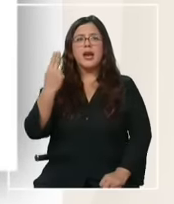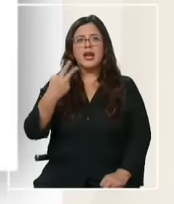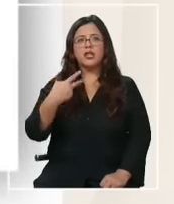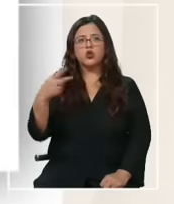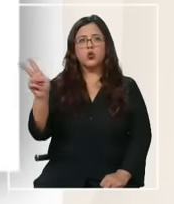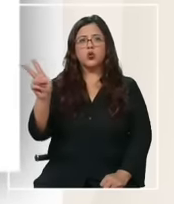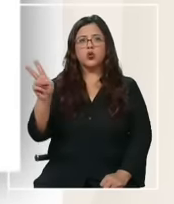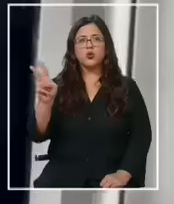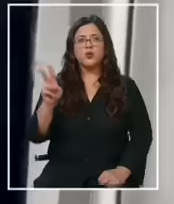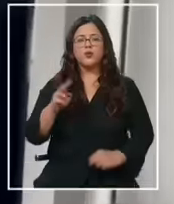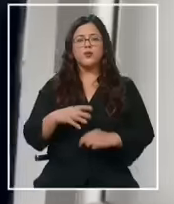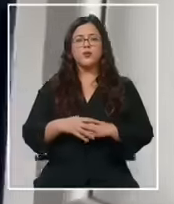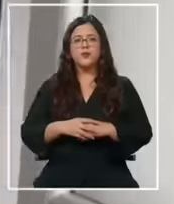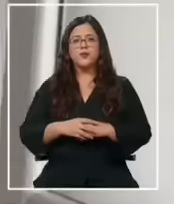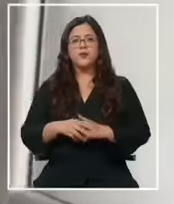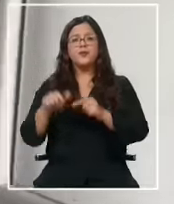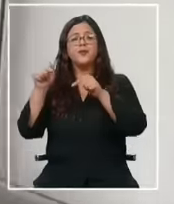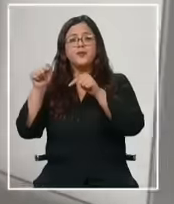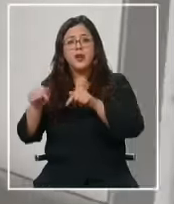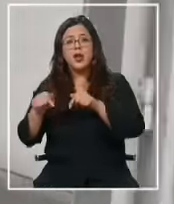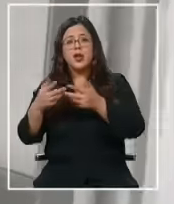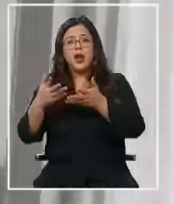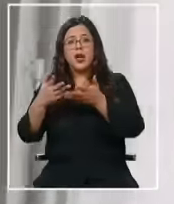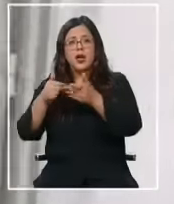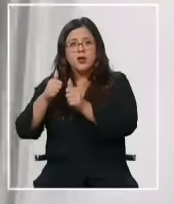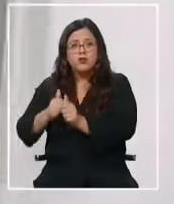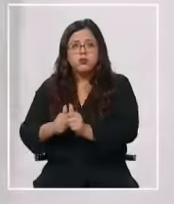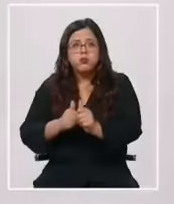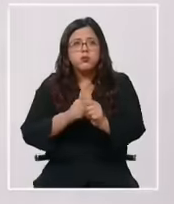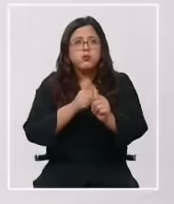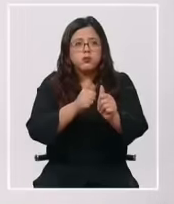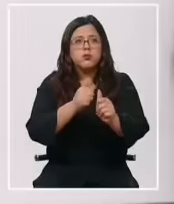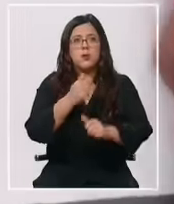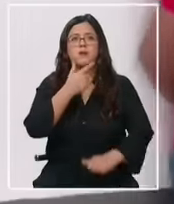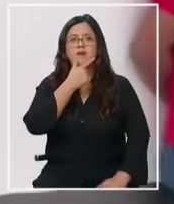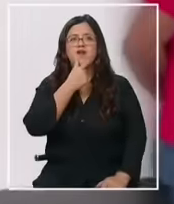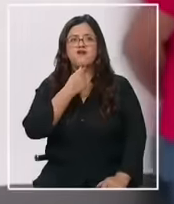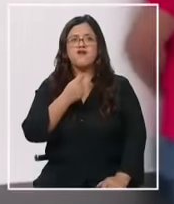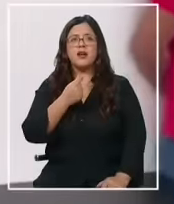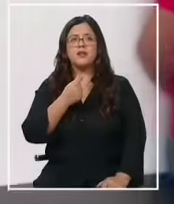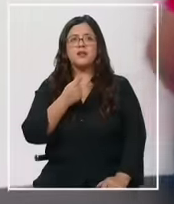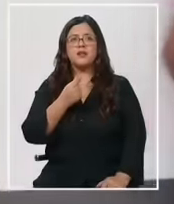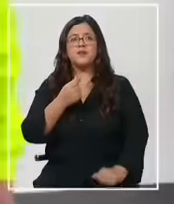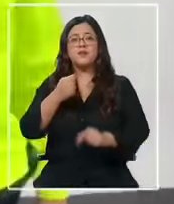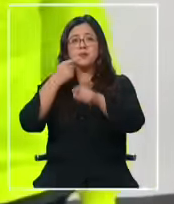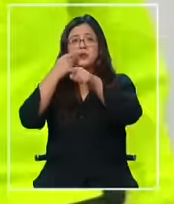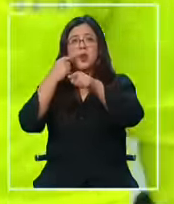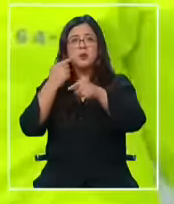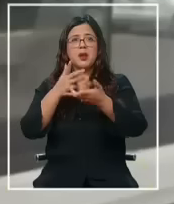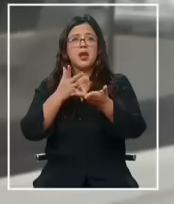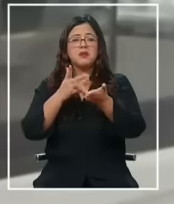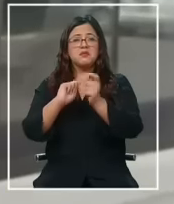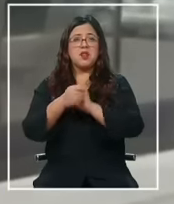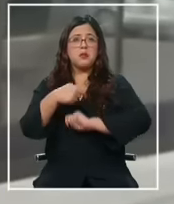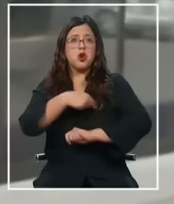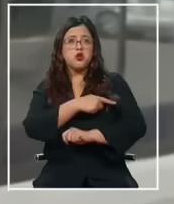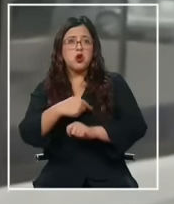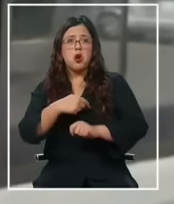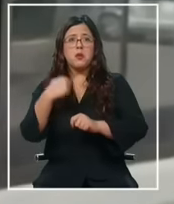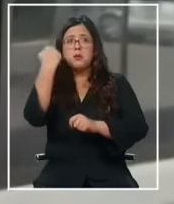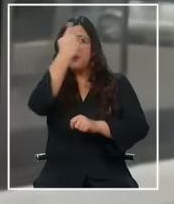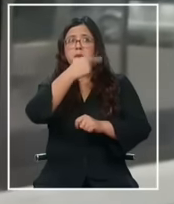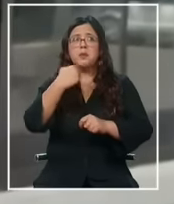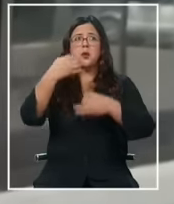está desplazando. Desde ahí, seguirle el paso para las policías fue más sencillo. De nada sirvió su cambio de nombre o de apariencia.